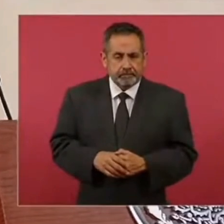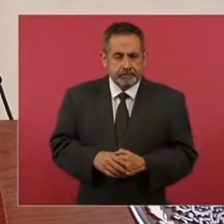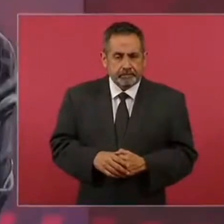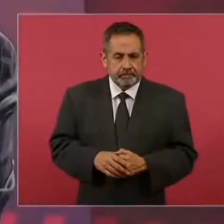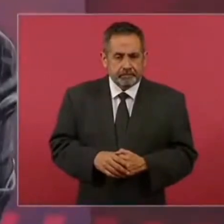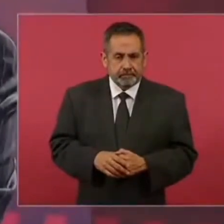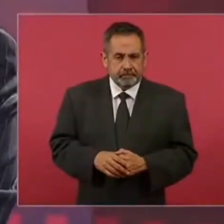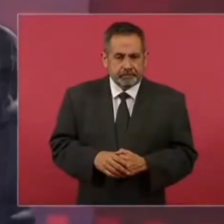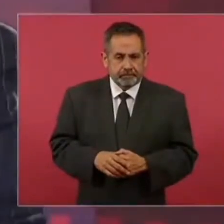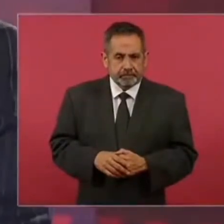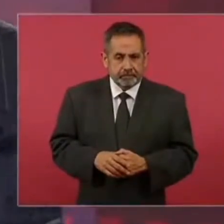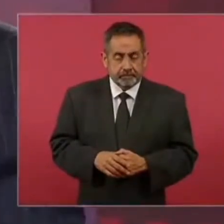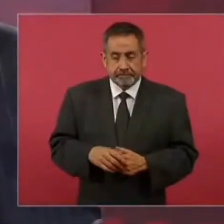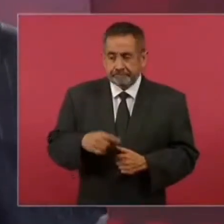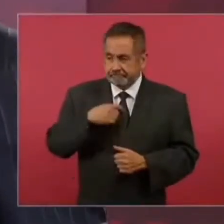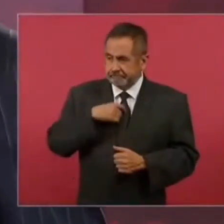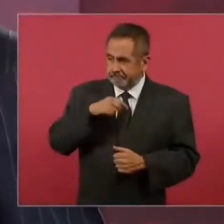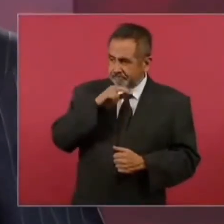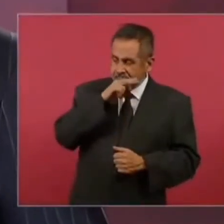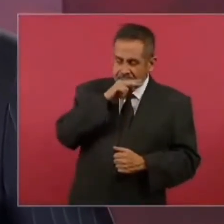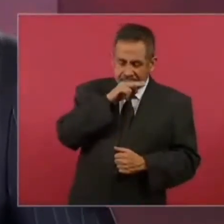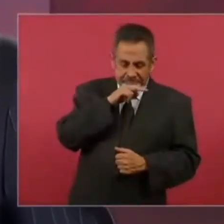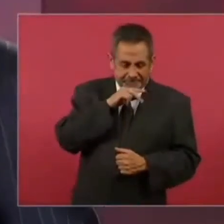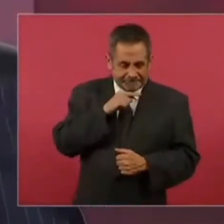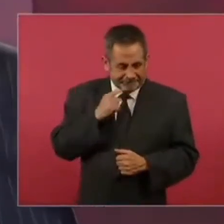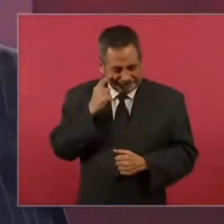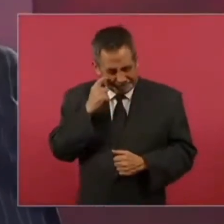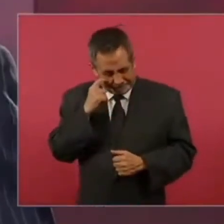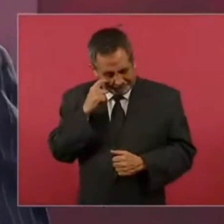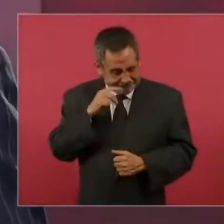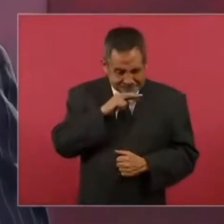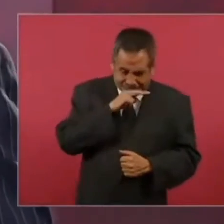pues, que más me